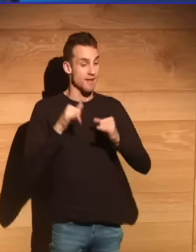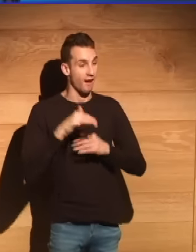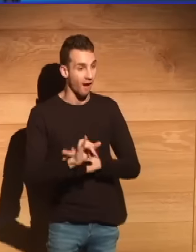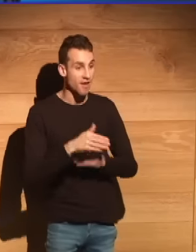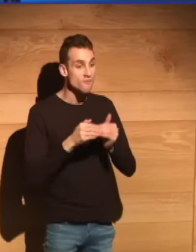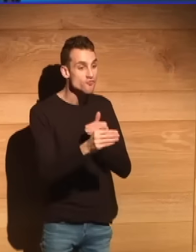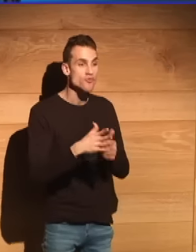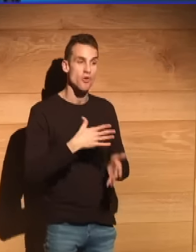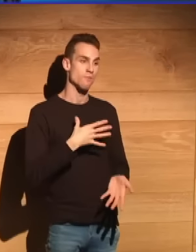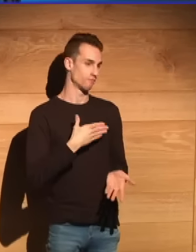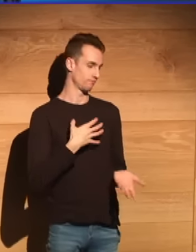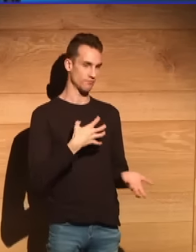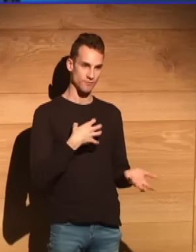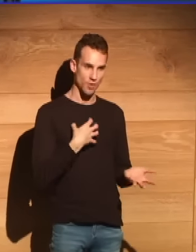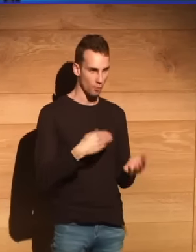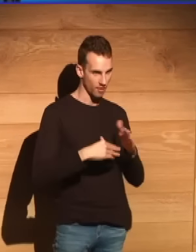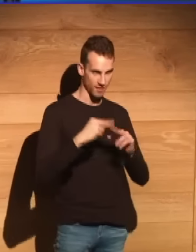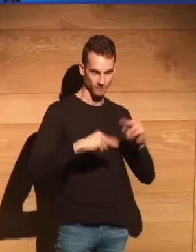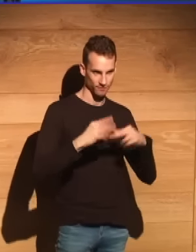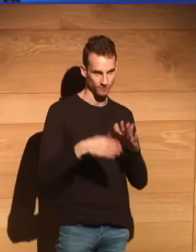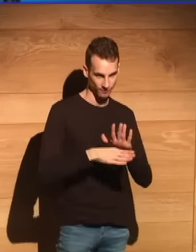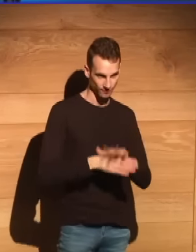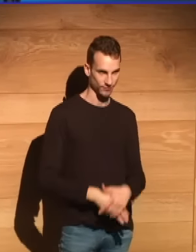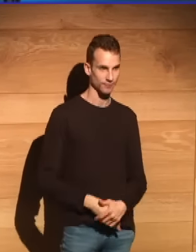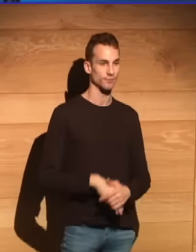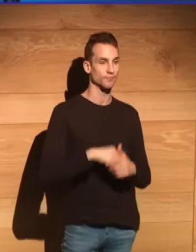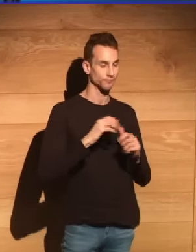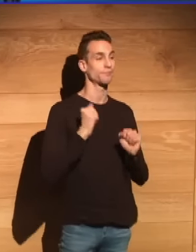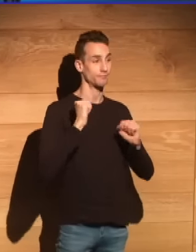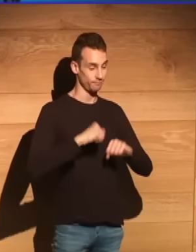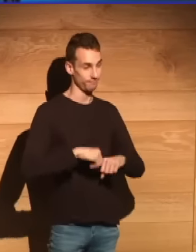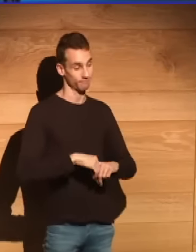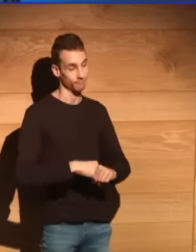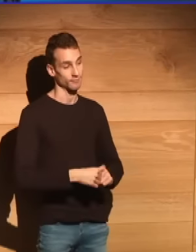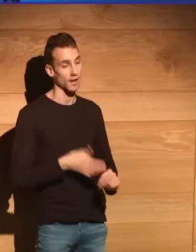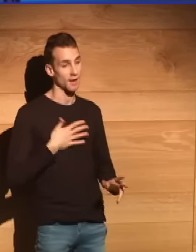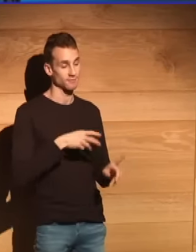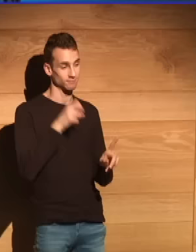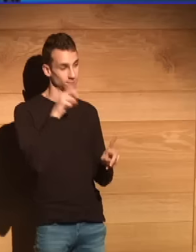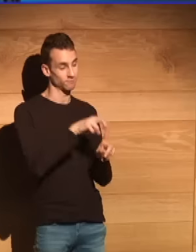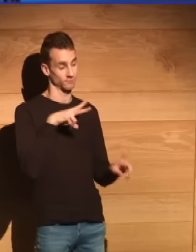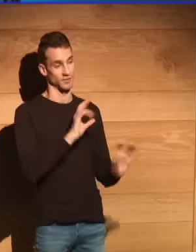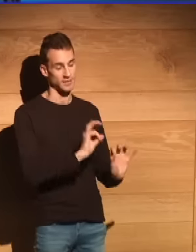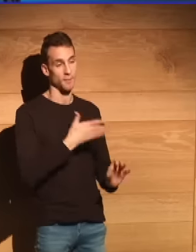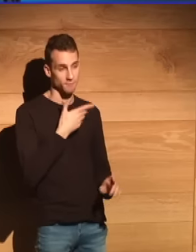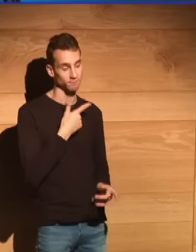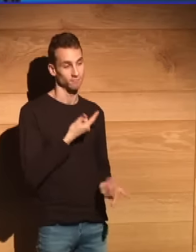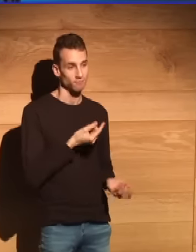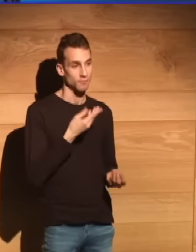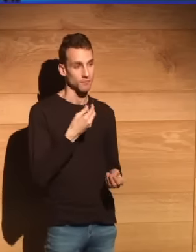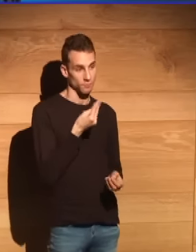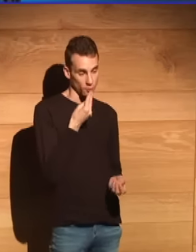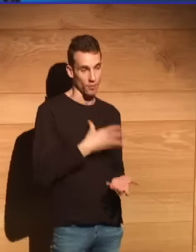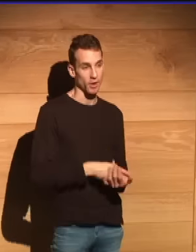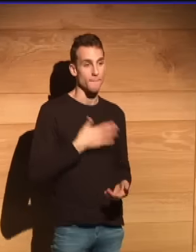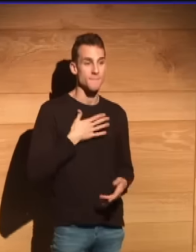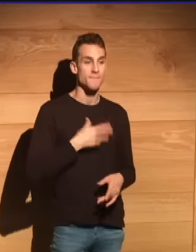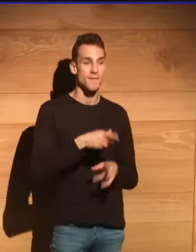luego, y en este enfoque de vida, a mí me gusta también mucho la frase de Gandhi